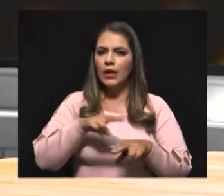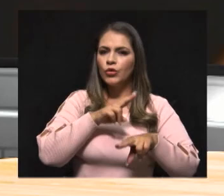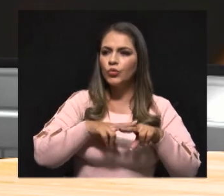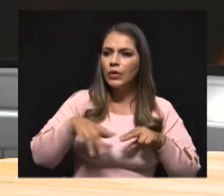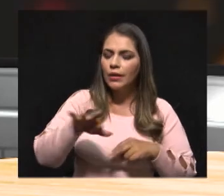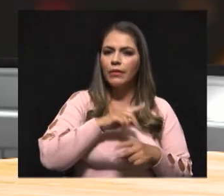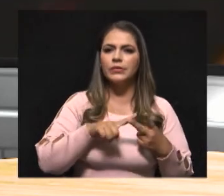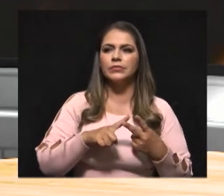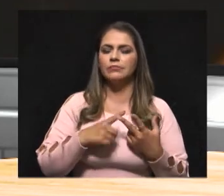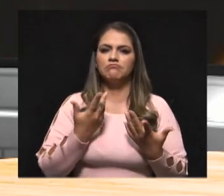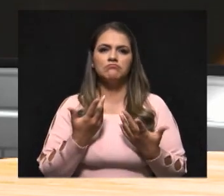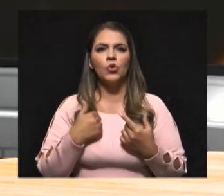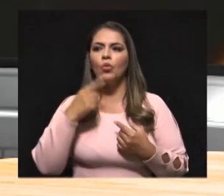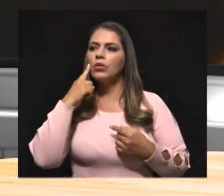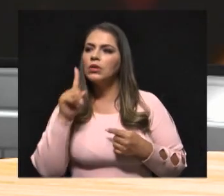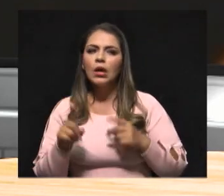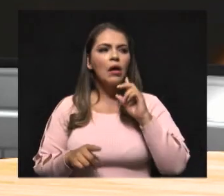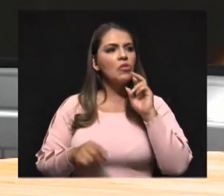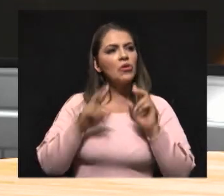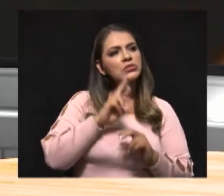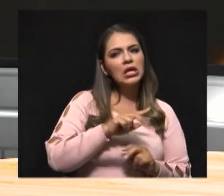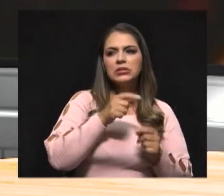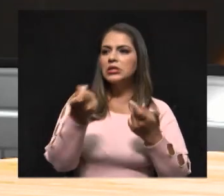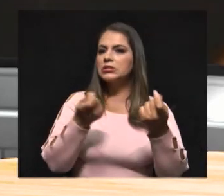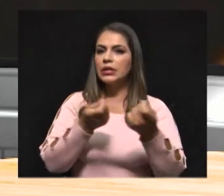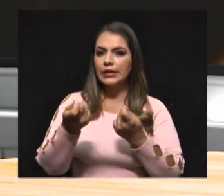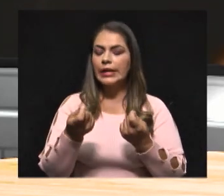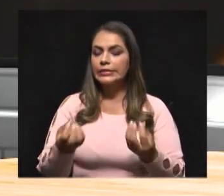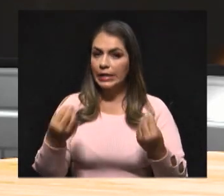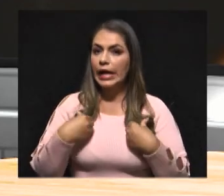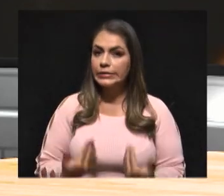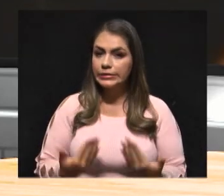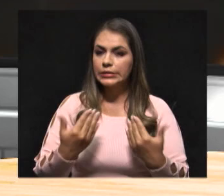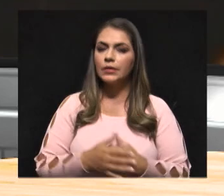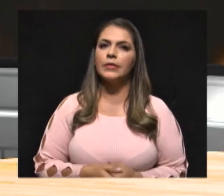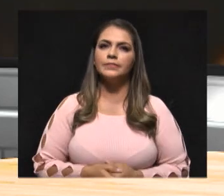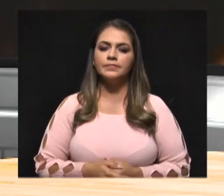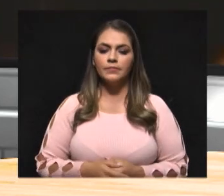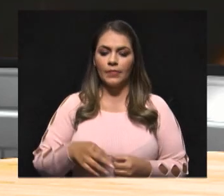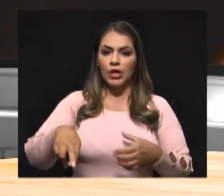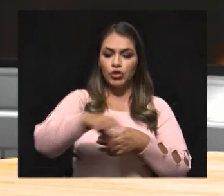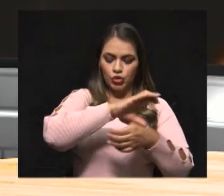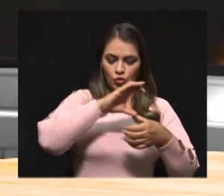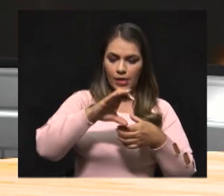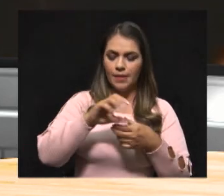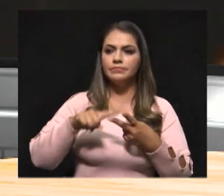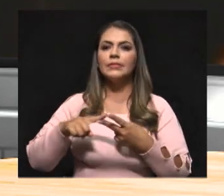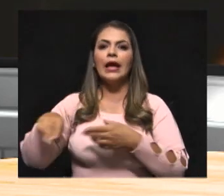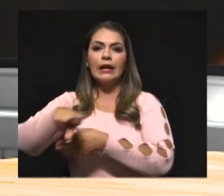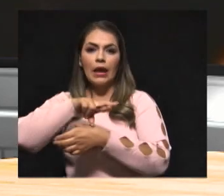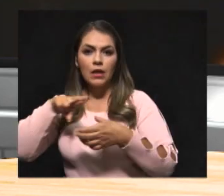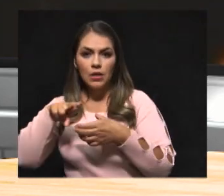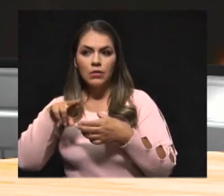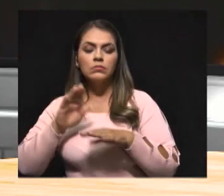verde un turismo de que me voy un día dos para otra parte entonces esta articulación ciudad región hace que sea